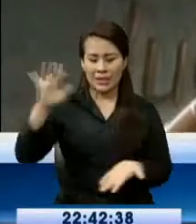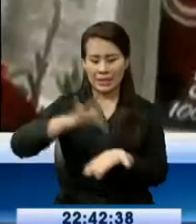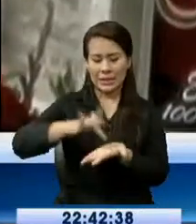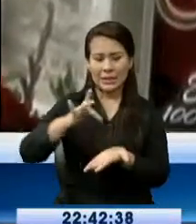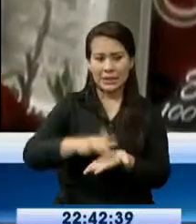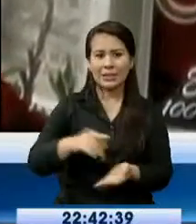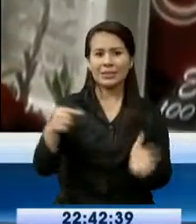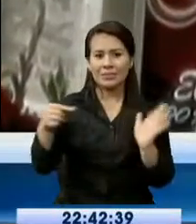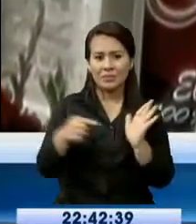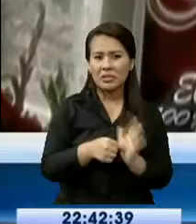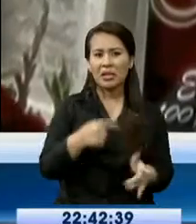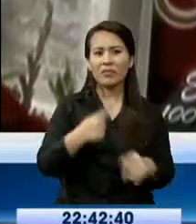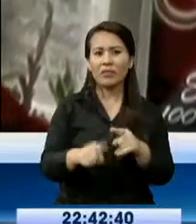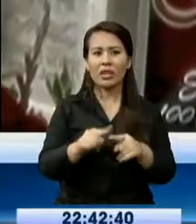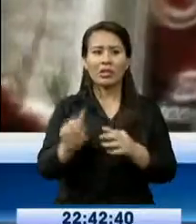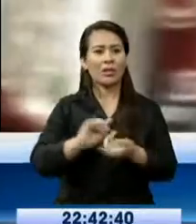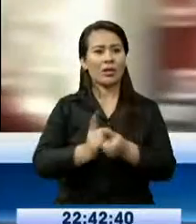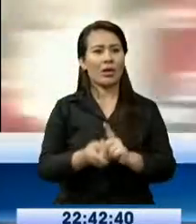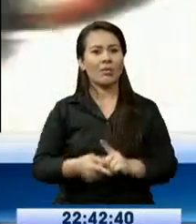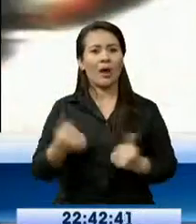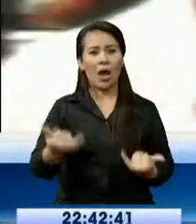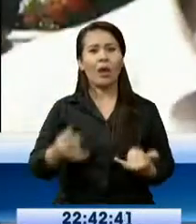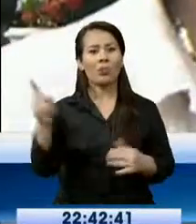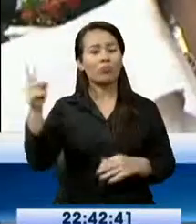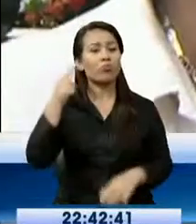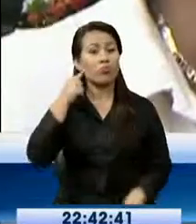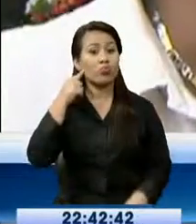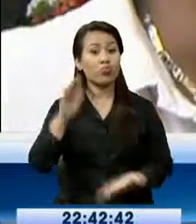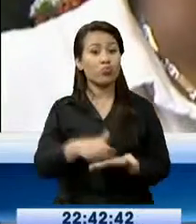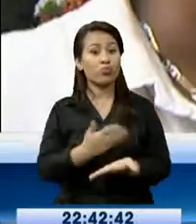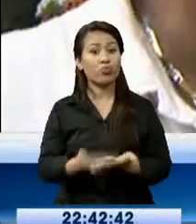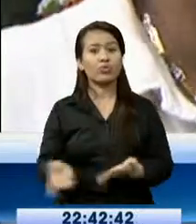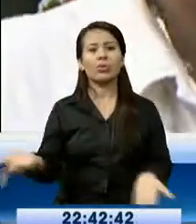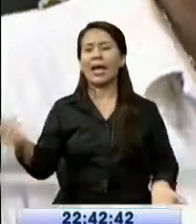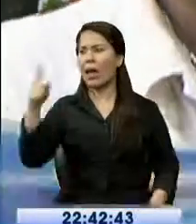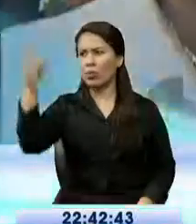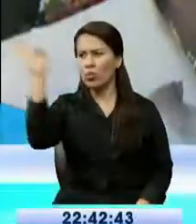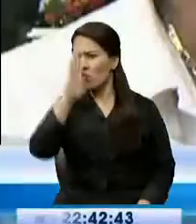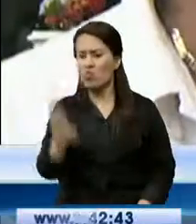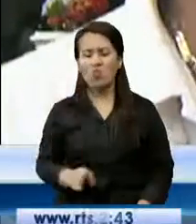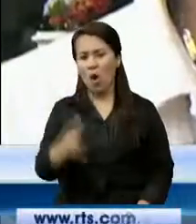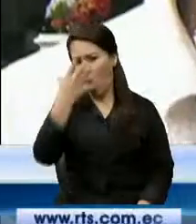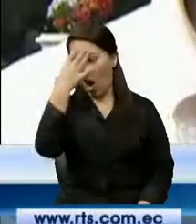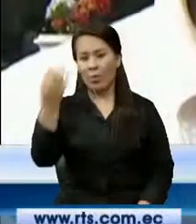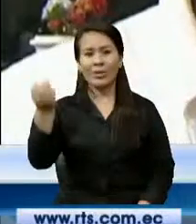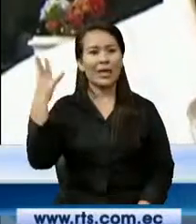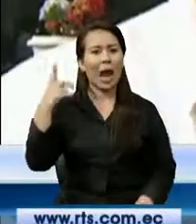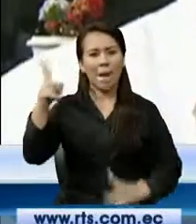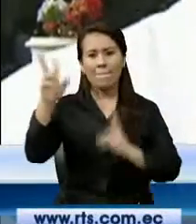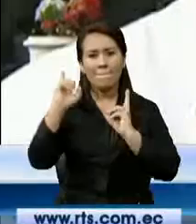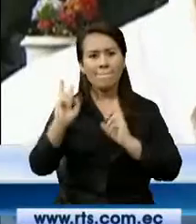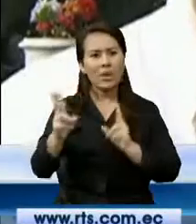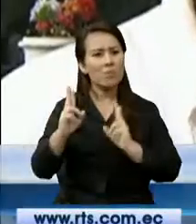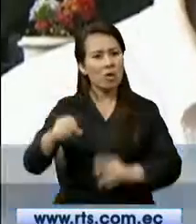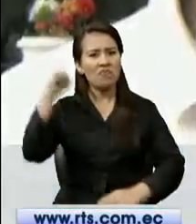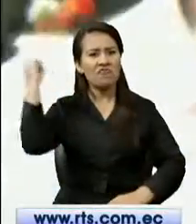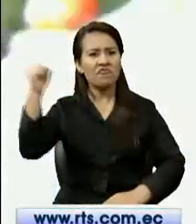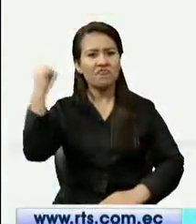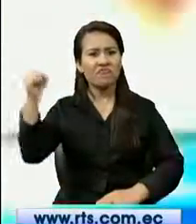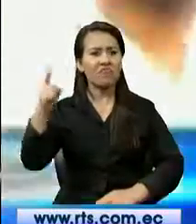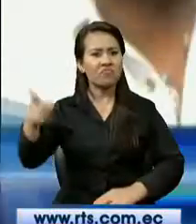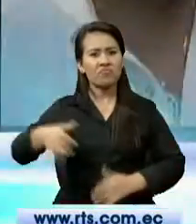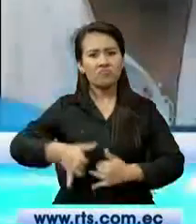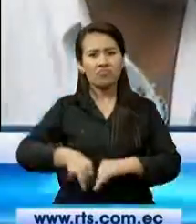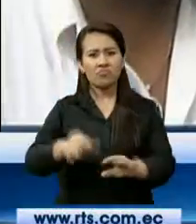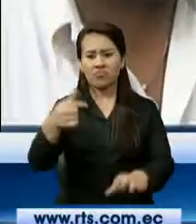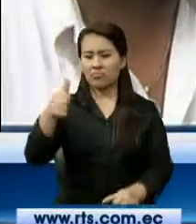un tizón de la historia inacabable. Indudablemente que él no ha muerto ni morirá. Él va a ser exactamente igual que los grandes de América, como han sido